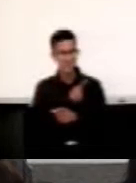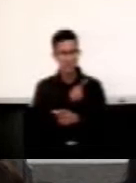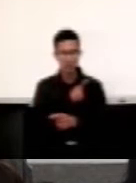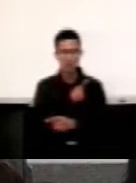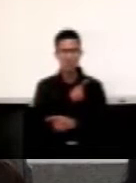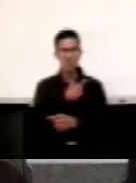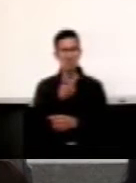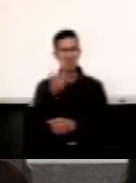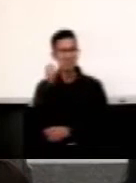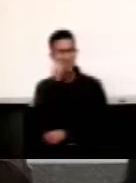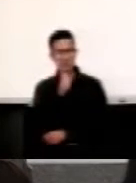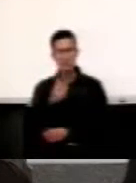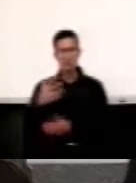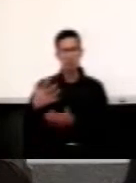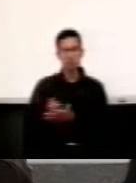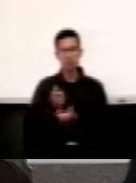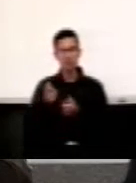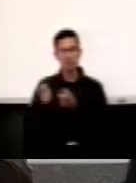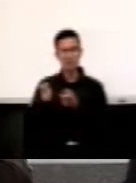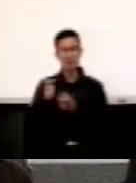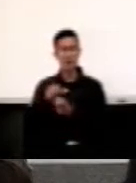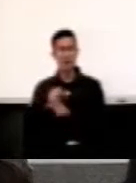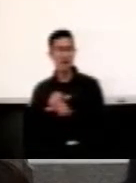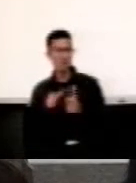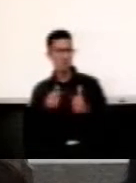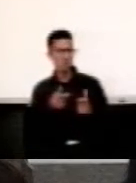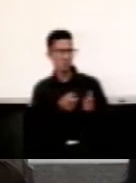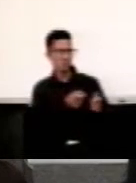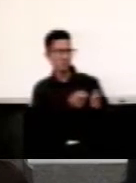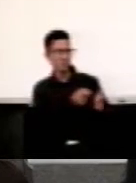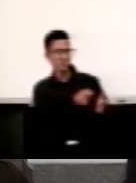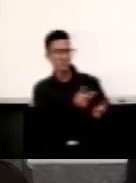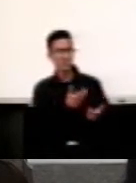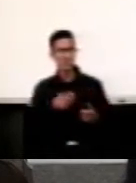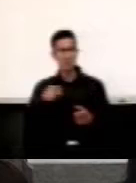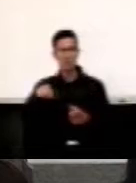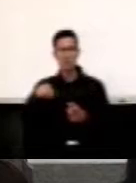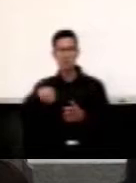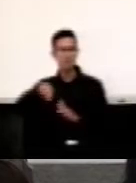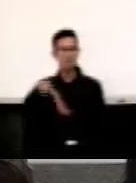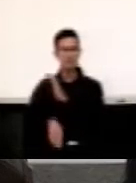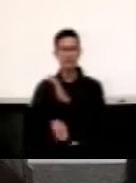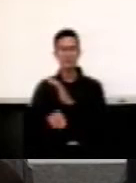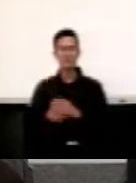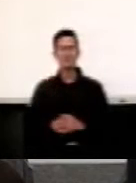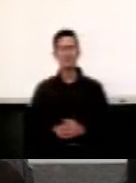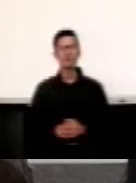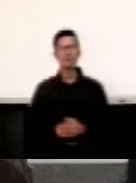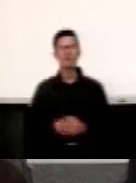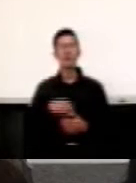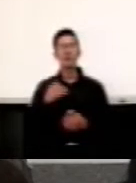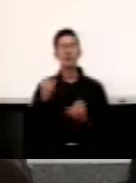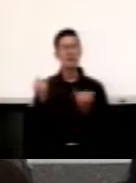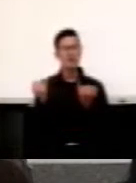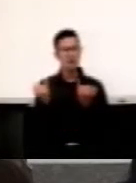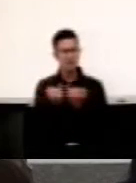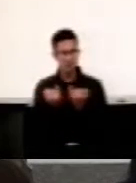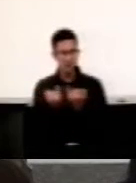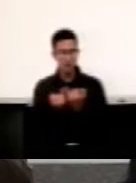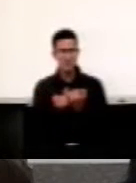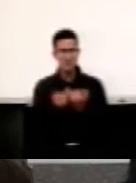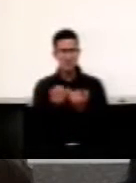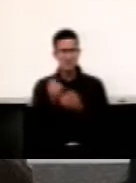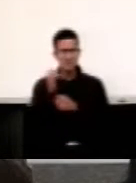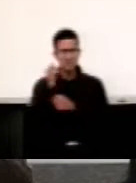competencia electoral a otros partidos políticos. Y de igual forma se analiza cuál es el nuevo escenario electoral que queda conformado